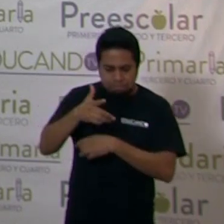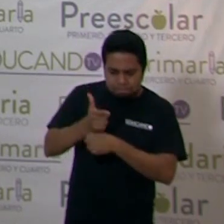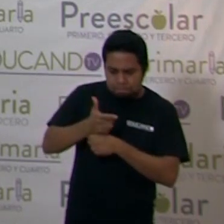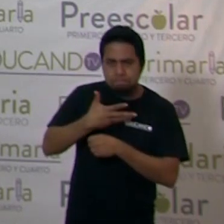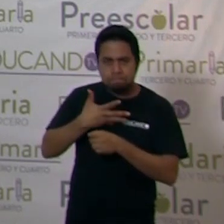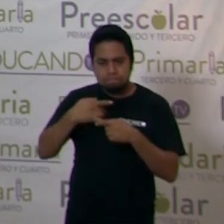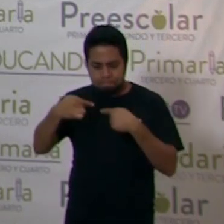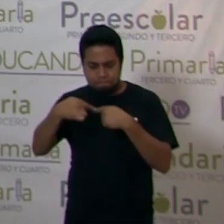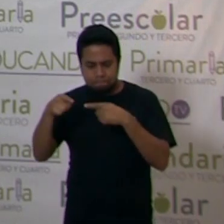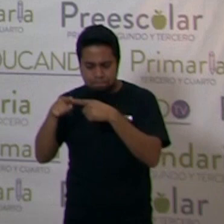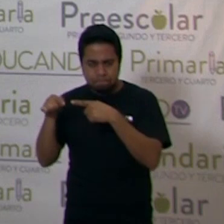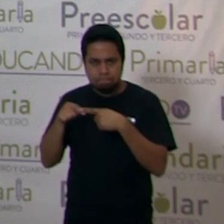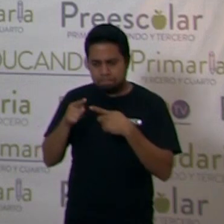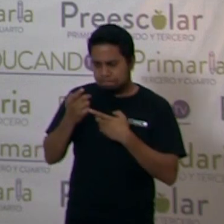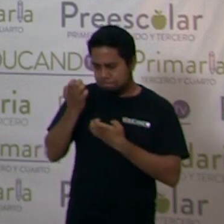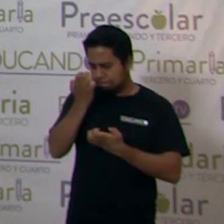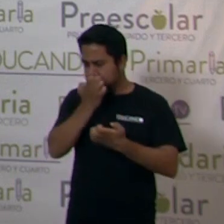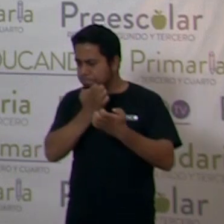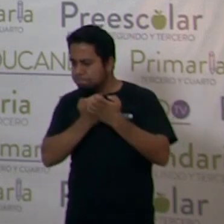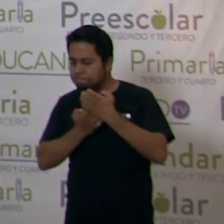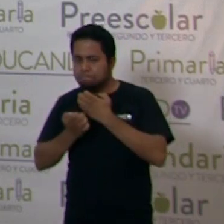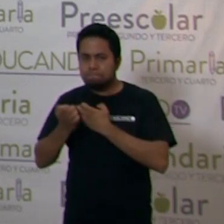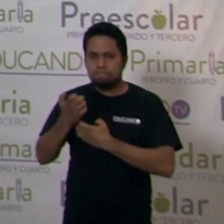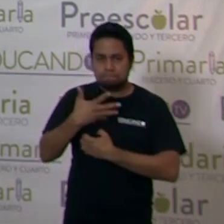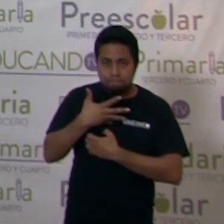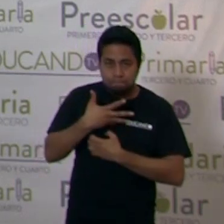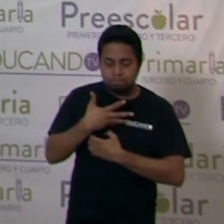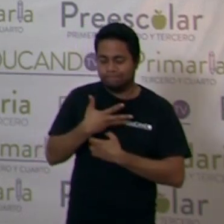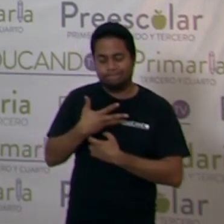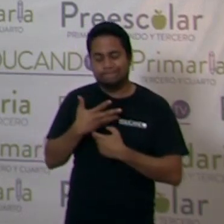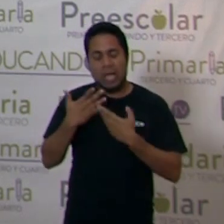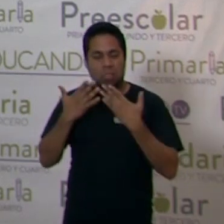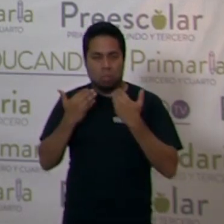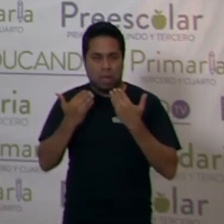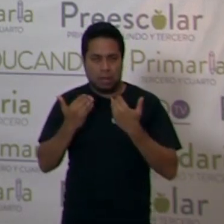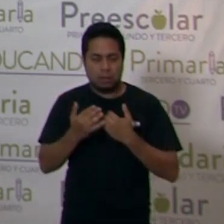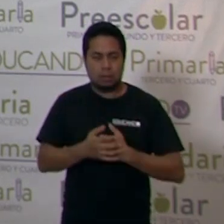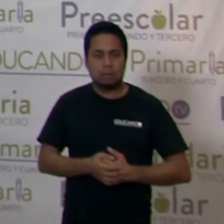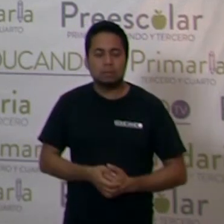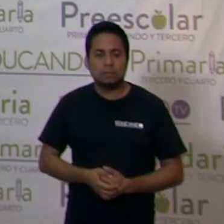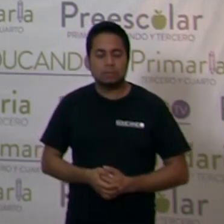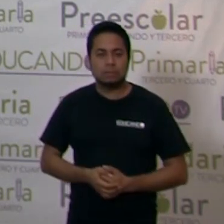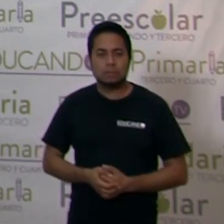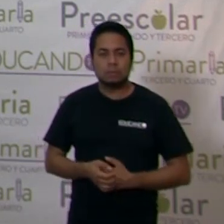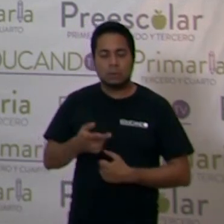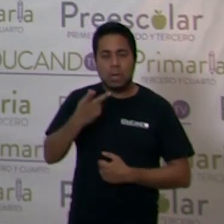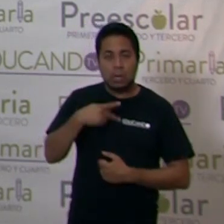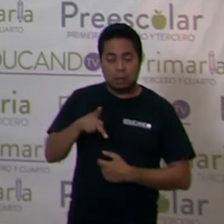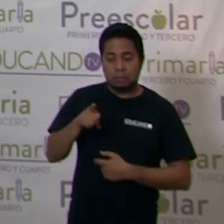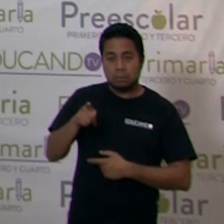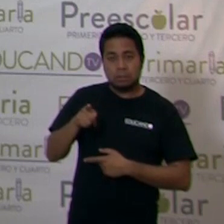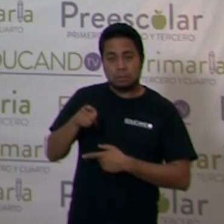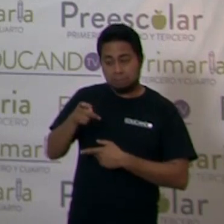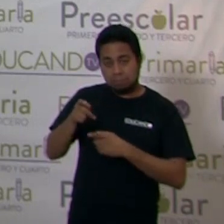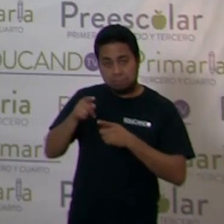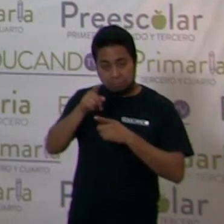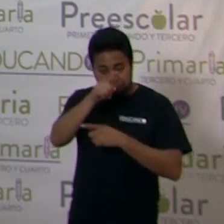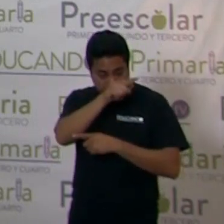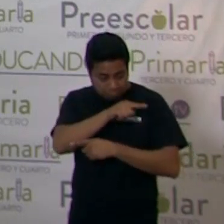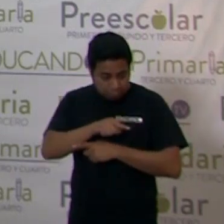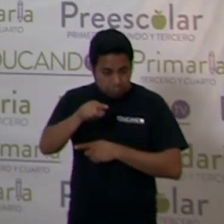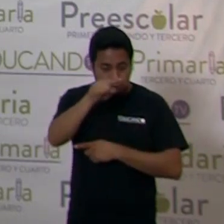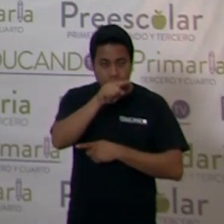selos obsérvalo no no tiene vértices pero no se llama círculo se llama